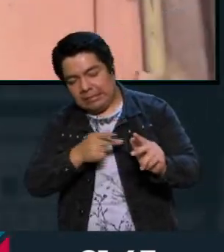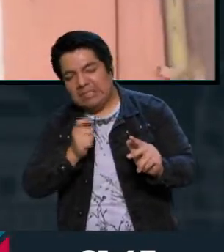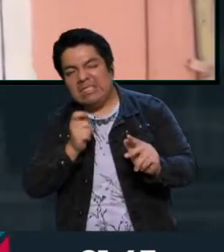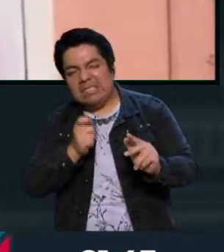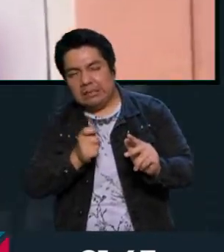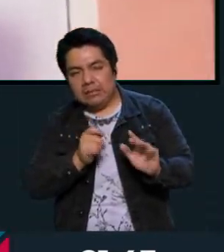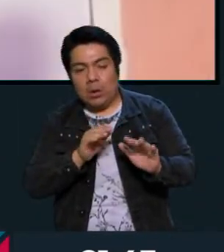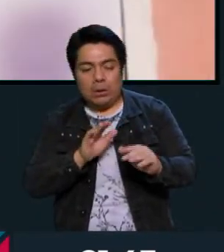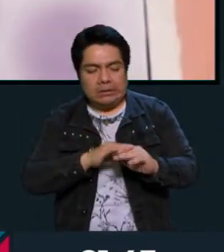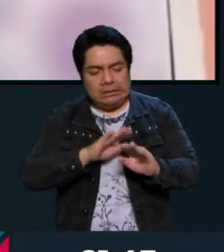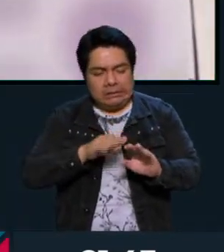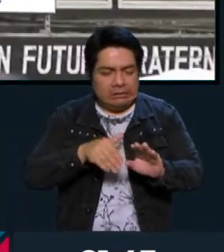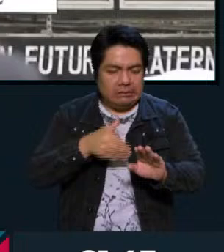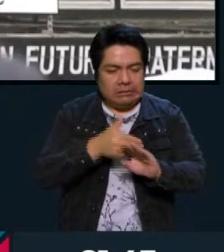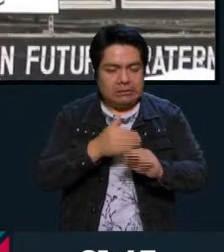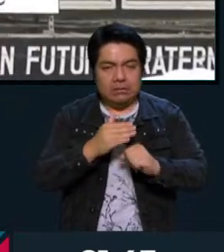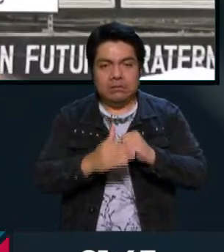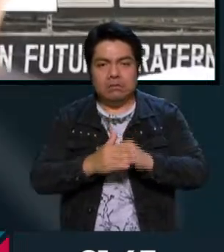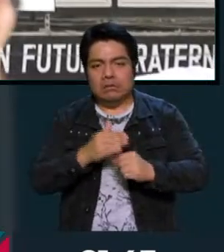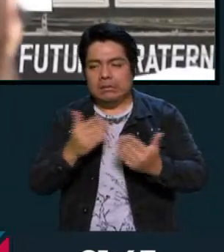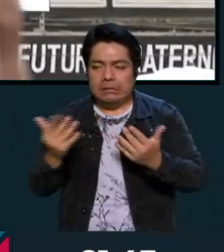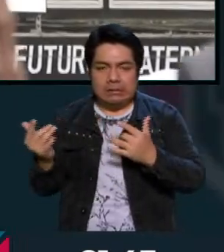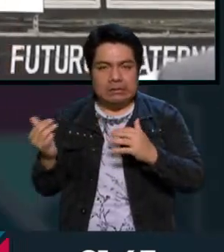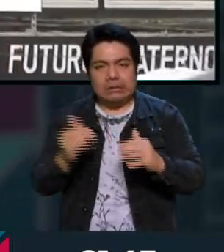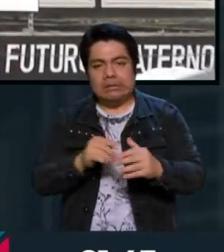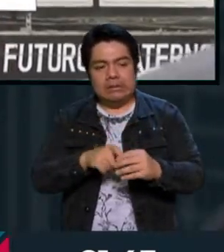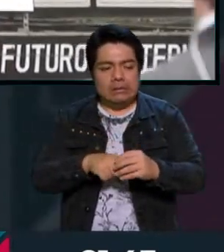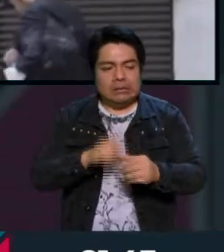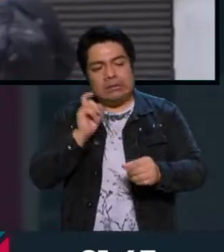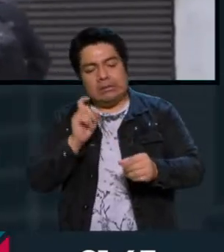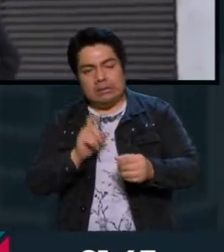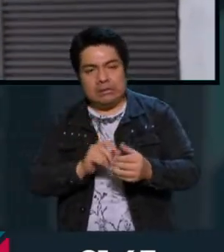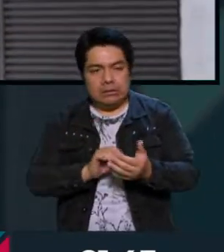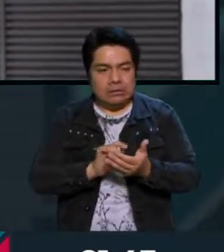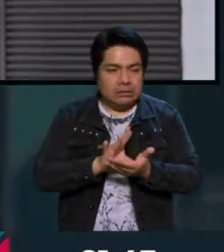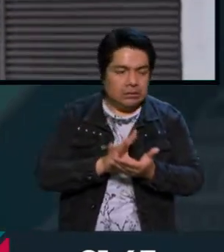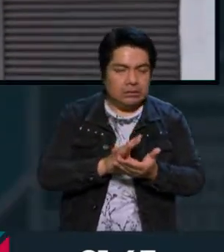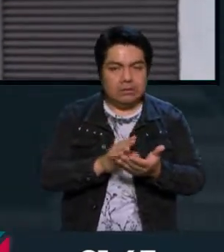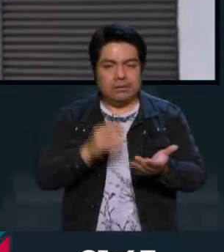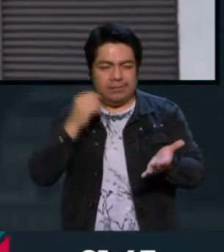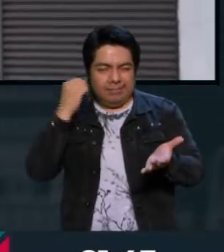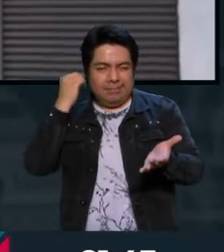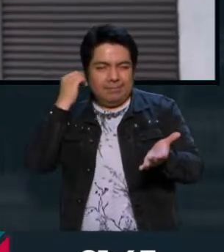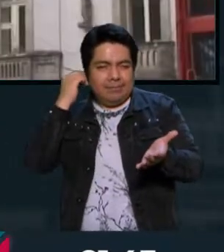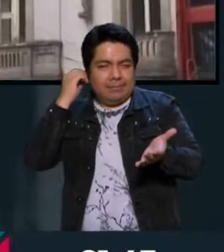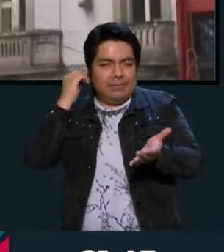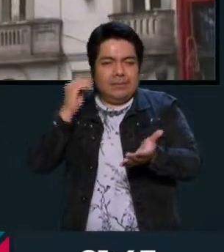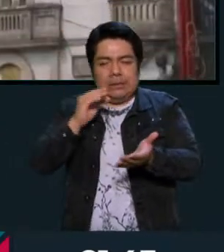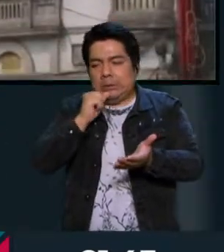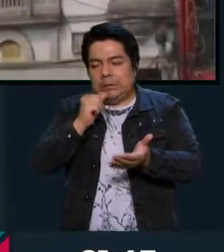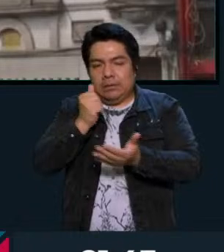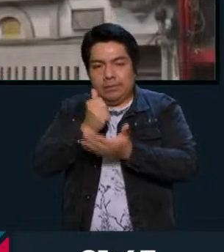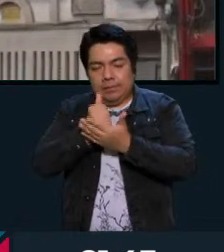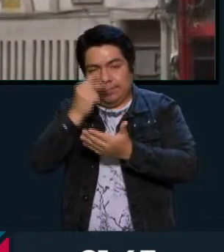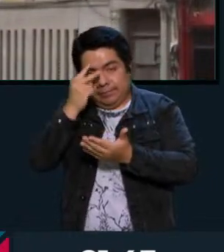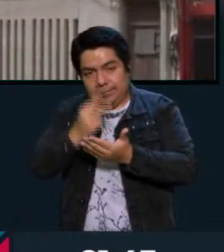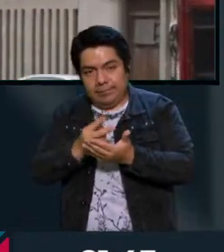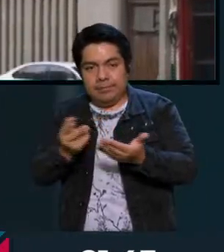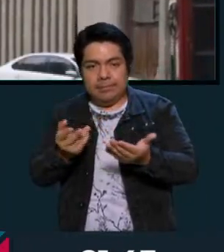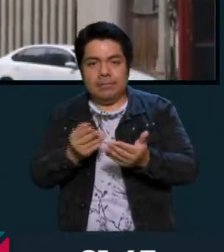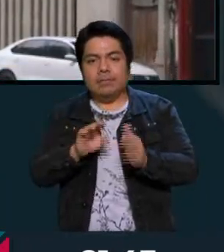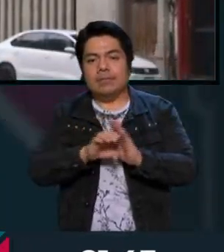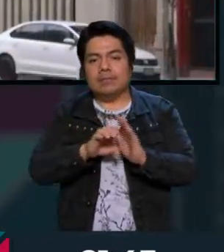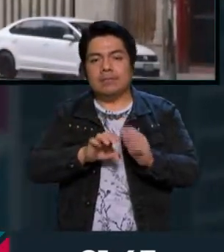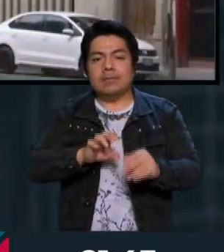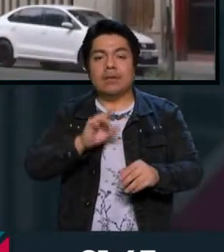o más afectados por los fenómenos de exclusión de la posibilidad de vivir en la Ciudad de México, pues a madres